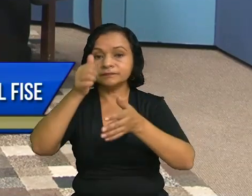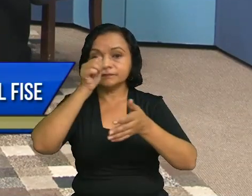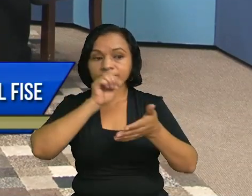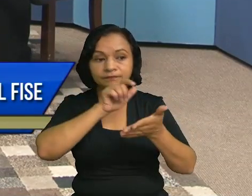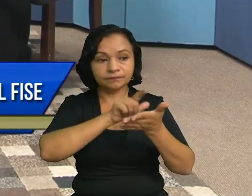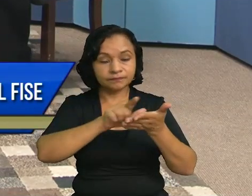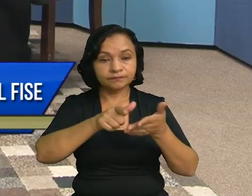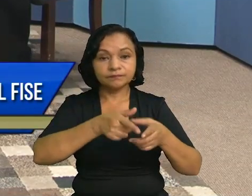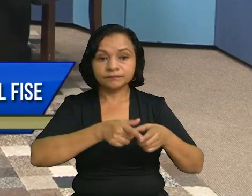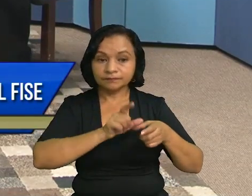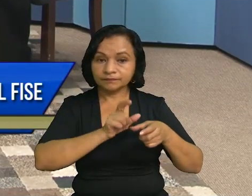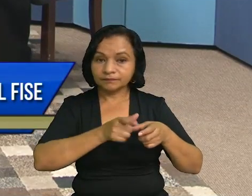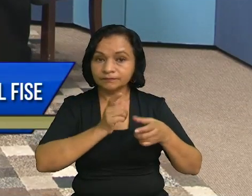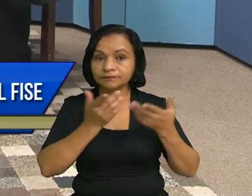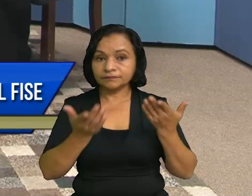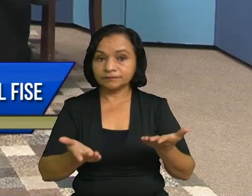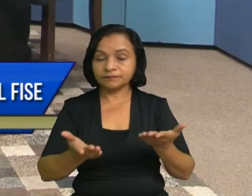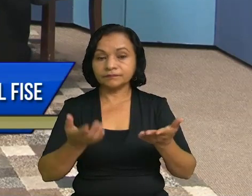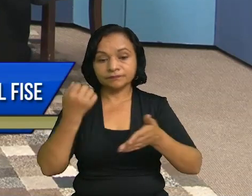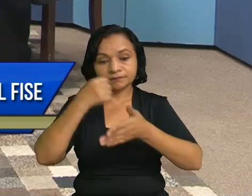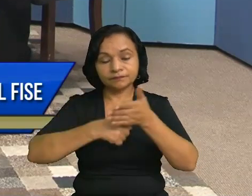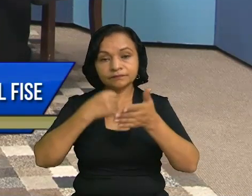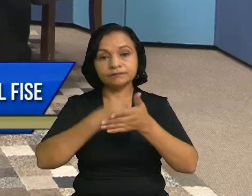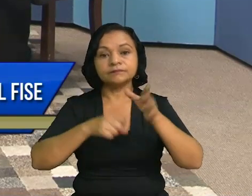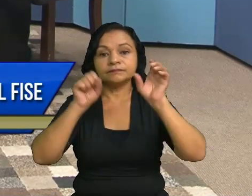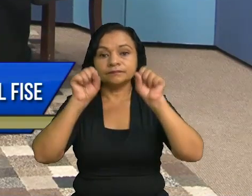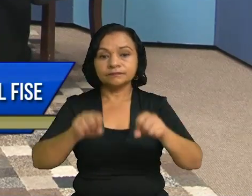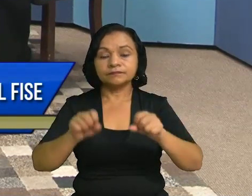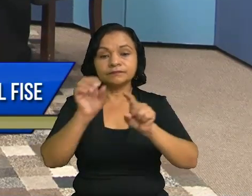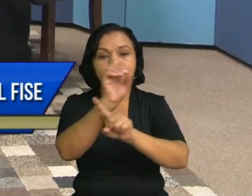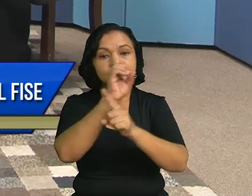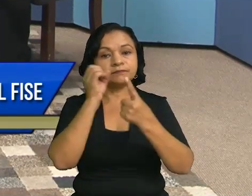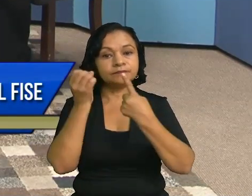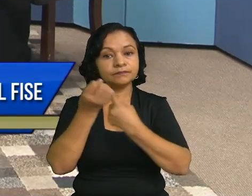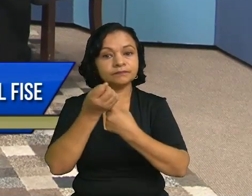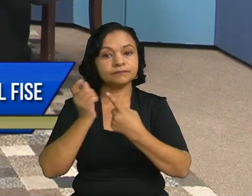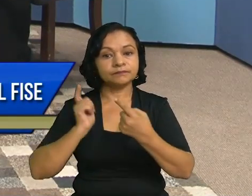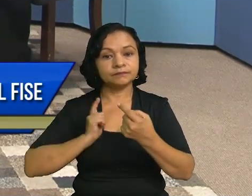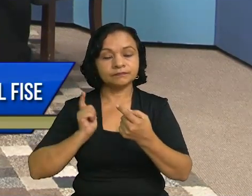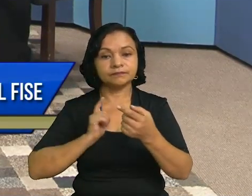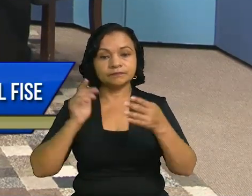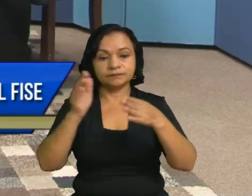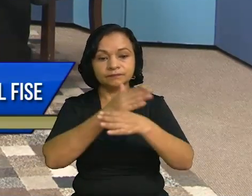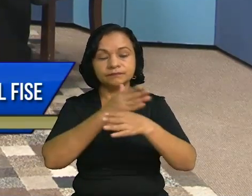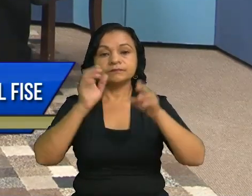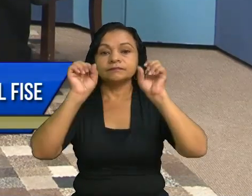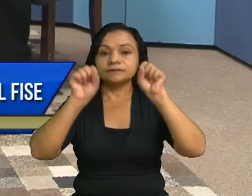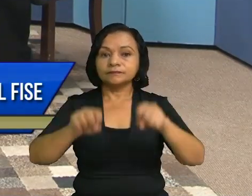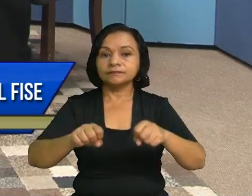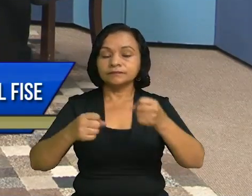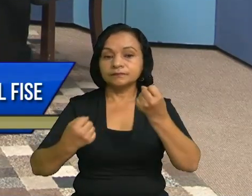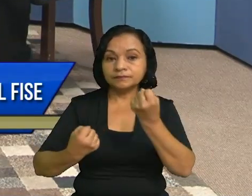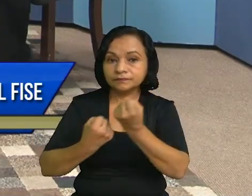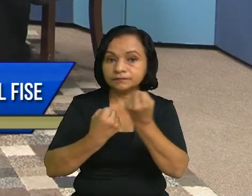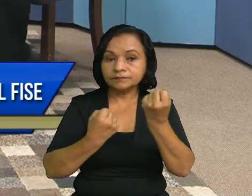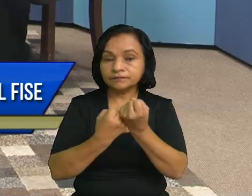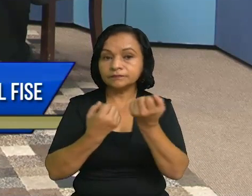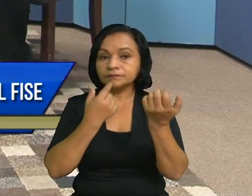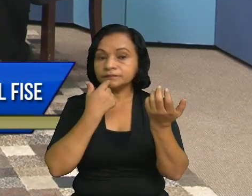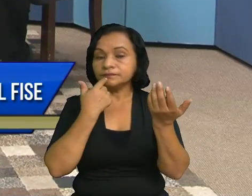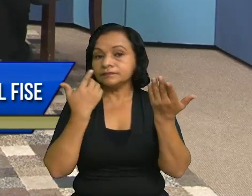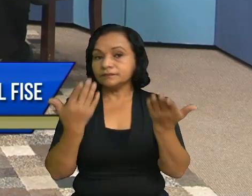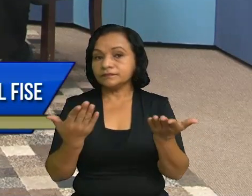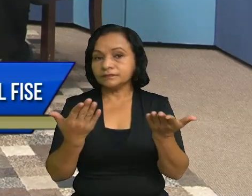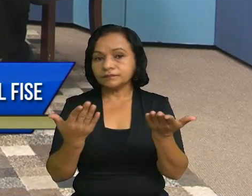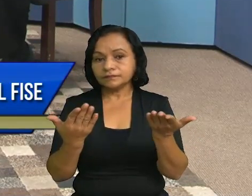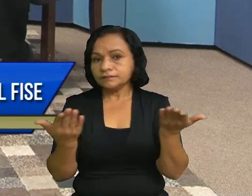saneamiento fortalecemos la capacidad organizativa que tiene la comunidad para lograr la sostenibilidad porque de